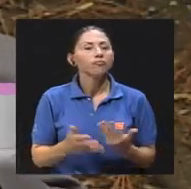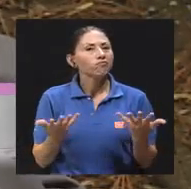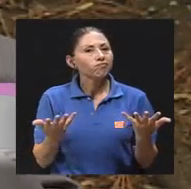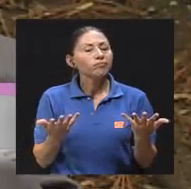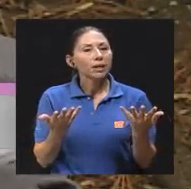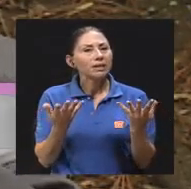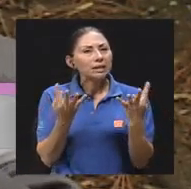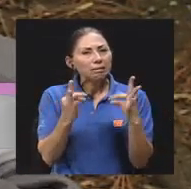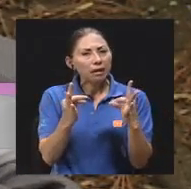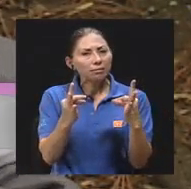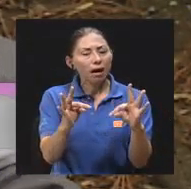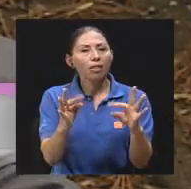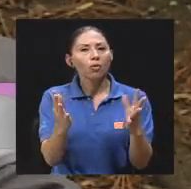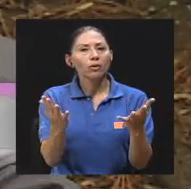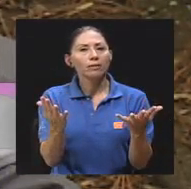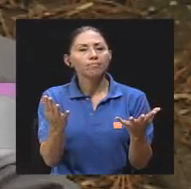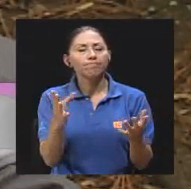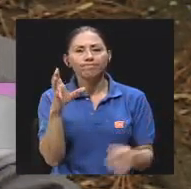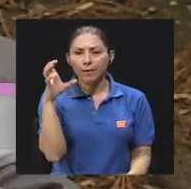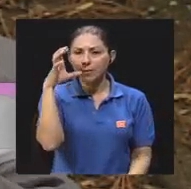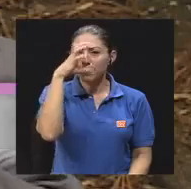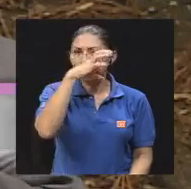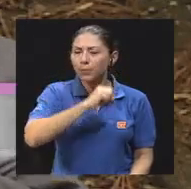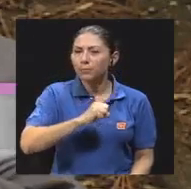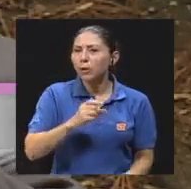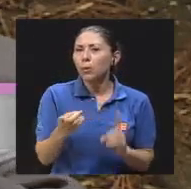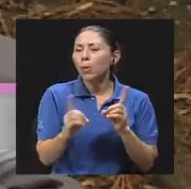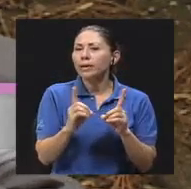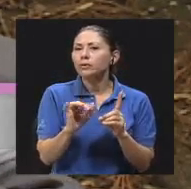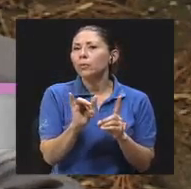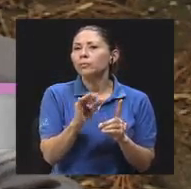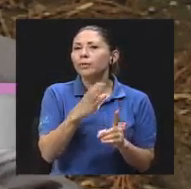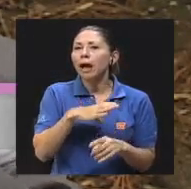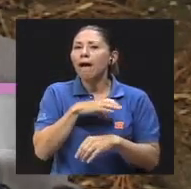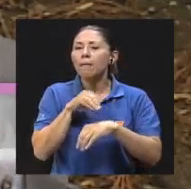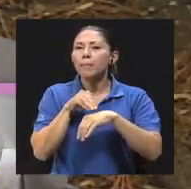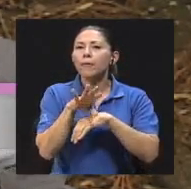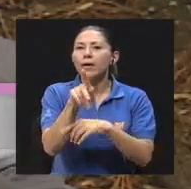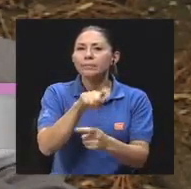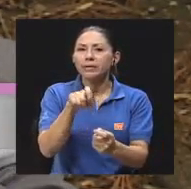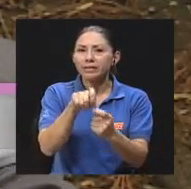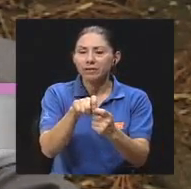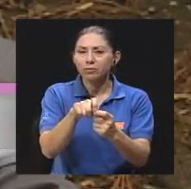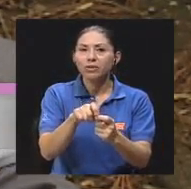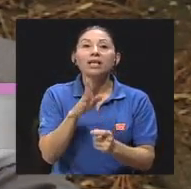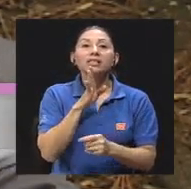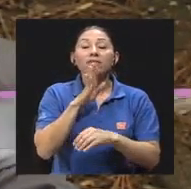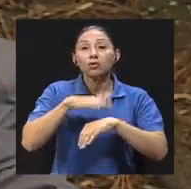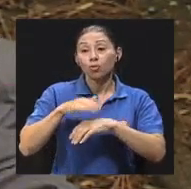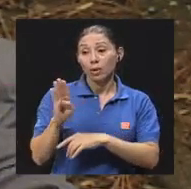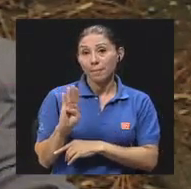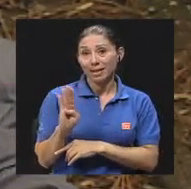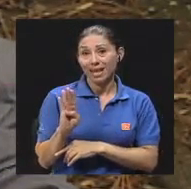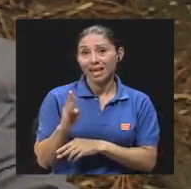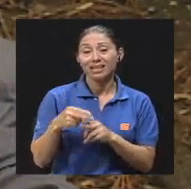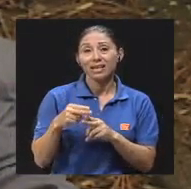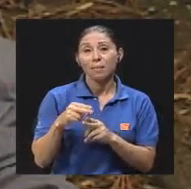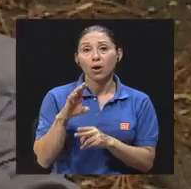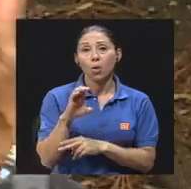Se ha tratado de identificar factores específicos. Entonces se ha hablado, por ejemplo, del Helicobacter pylori, que es una